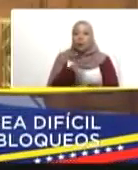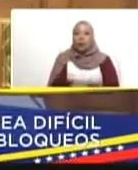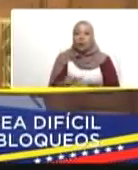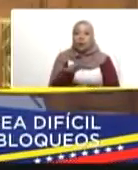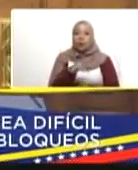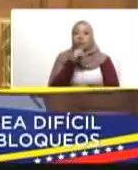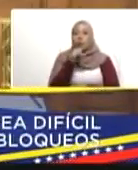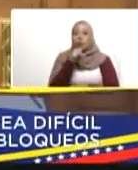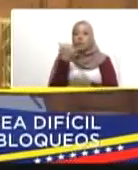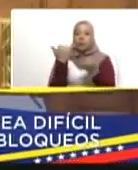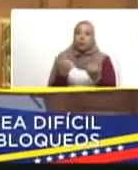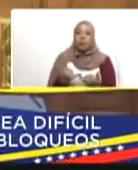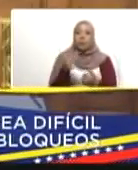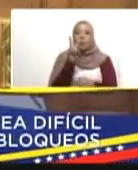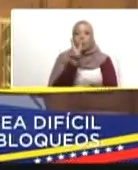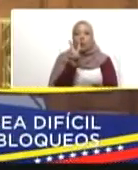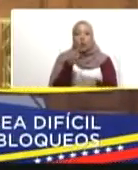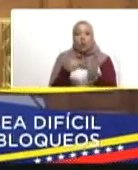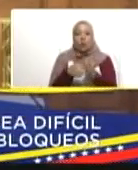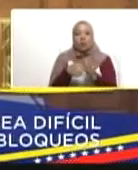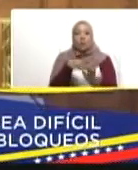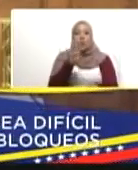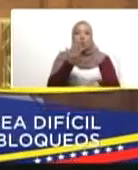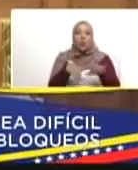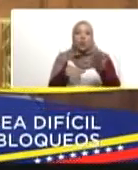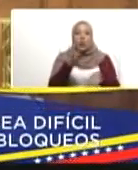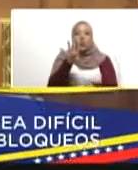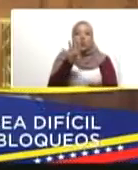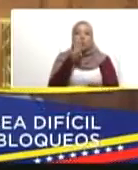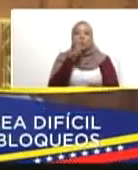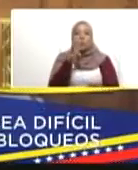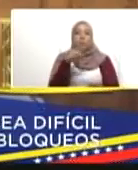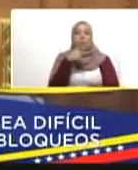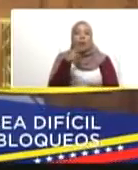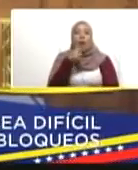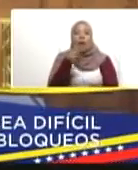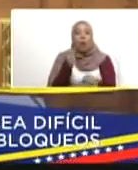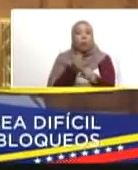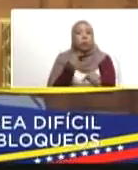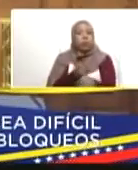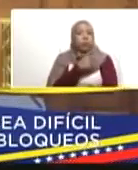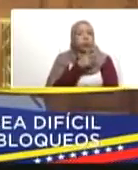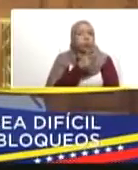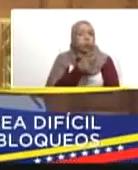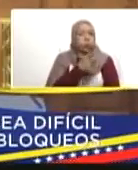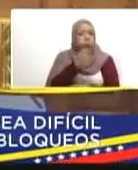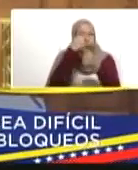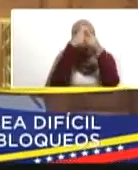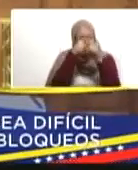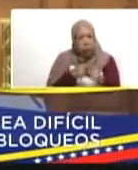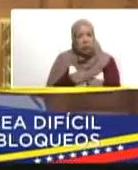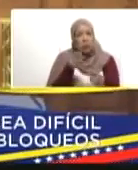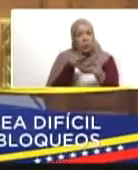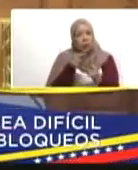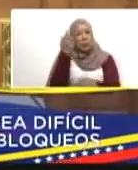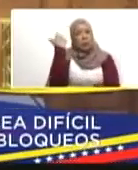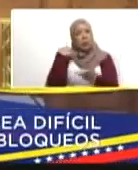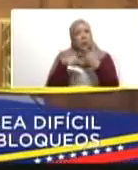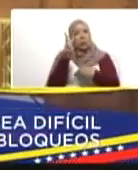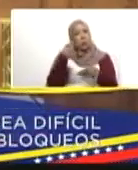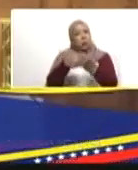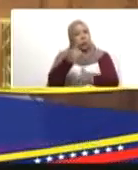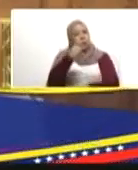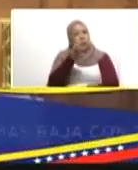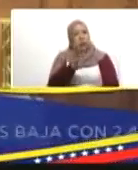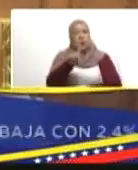inoculando des el 2014 la más grave distorsión que se haya conocido en la historia sobre el